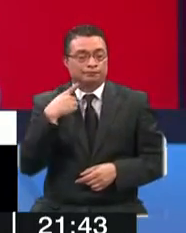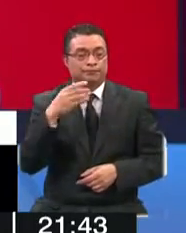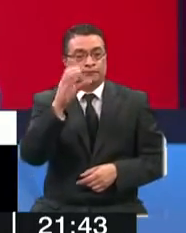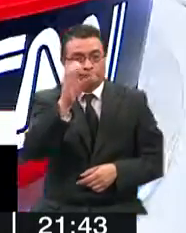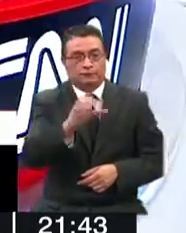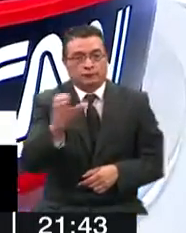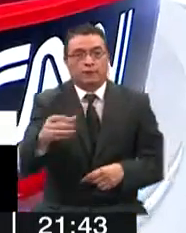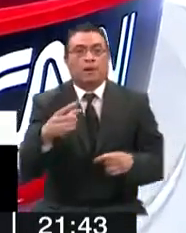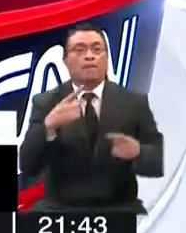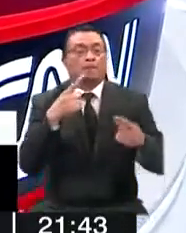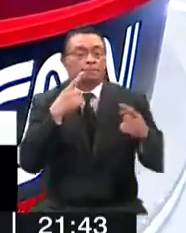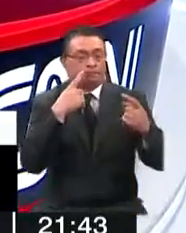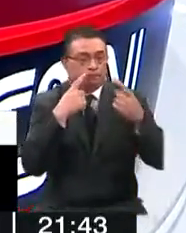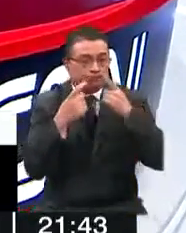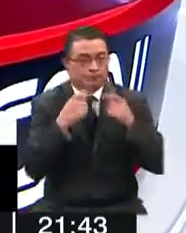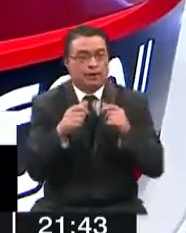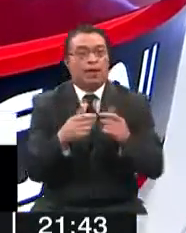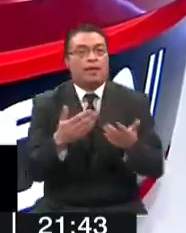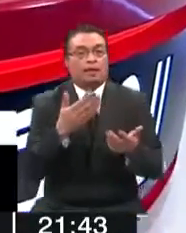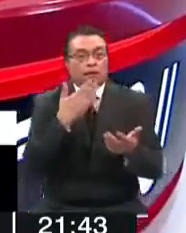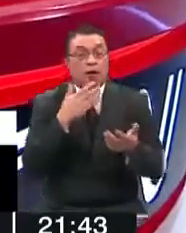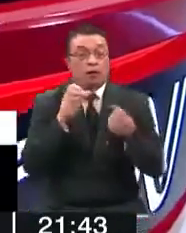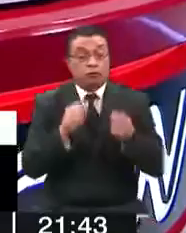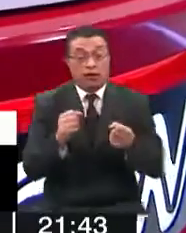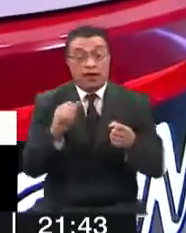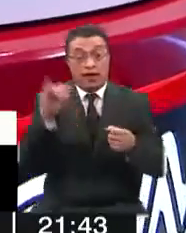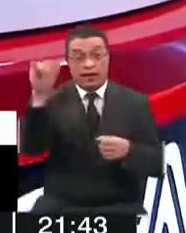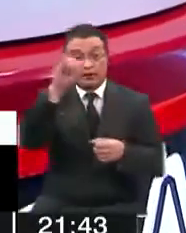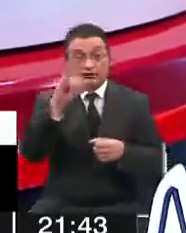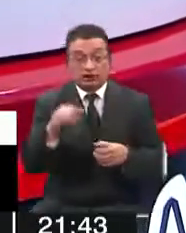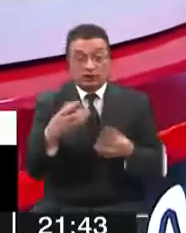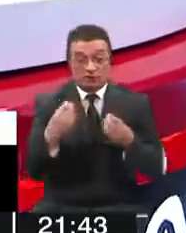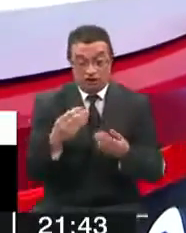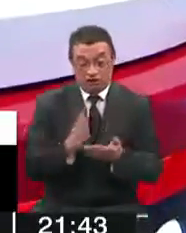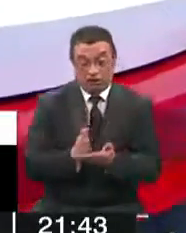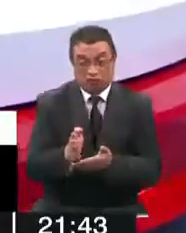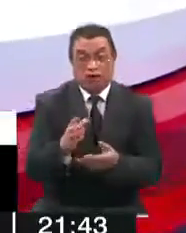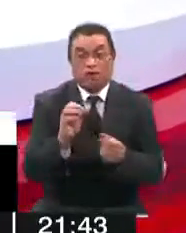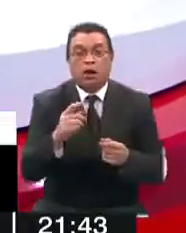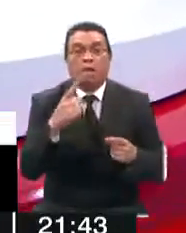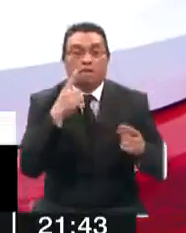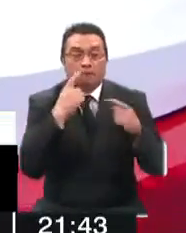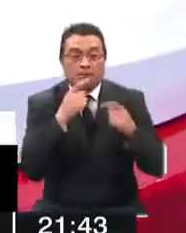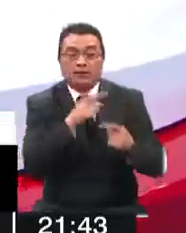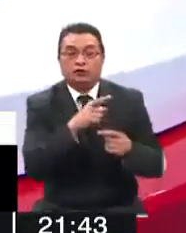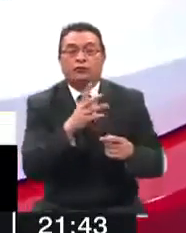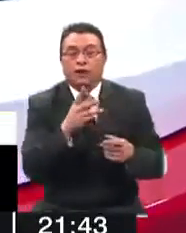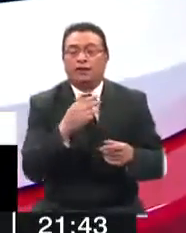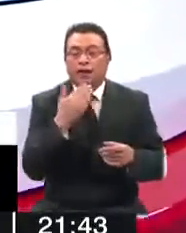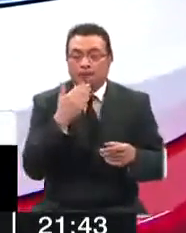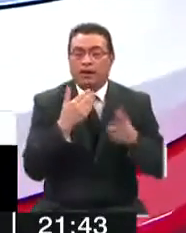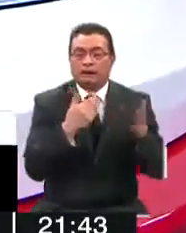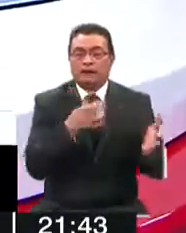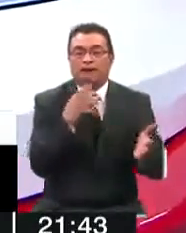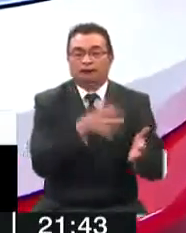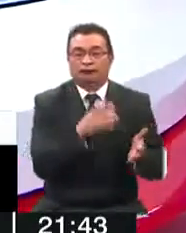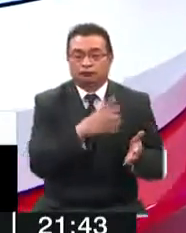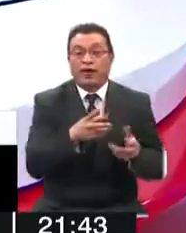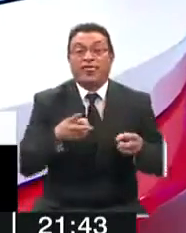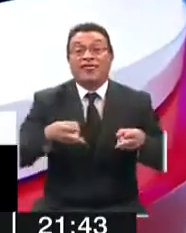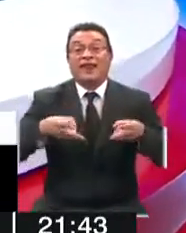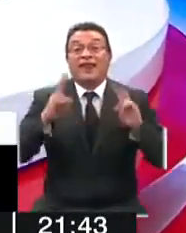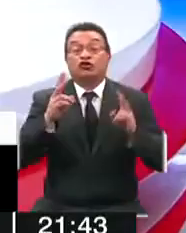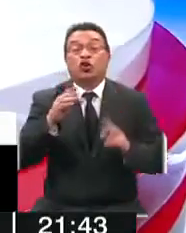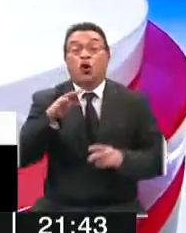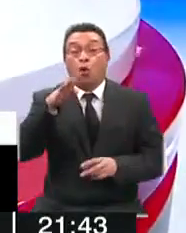y poniendo en riesgo, más allá que de la viabilidad de la ISAPRE, poniendo en riesgo los derechos que tienen los usuarios que garantizados por sus